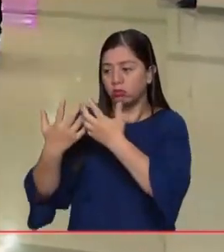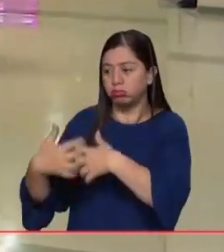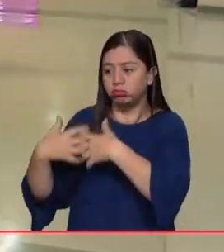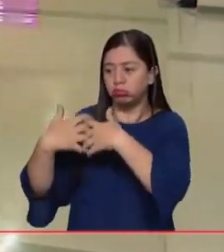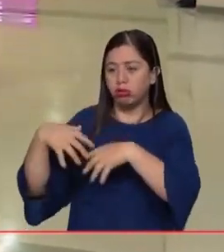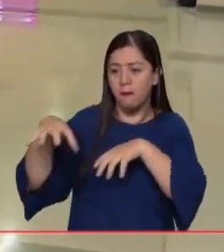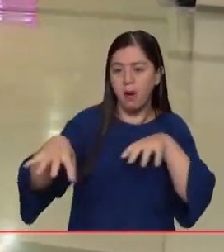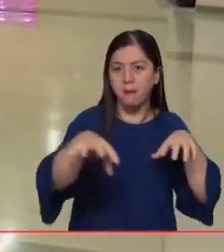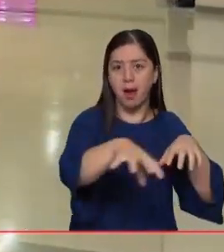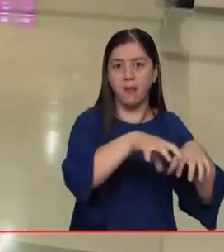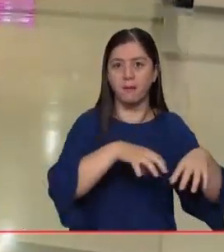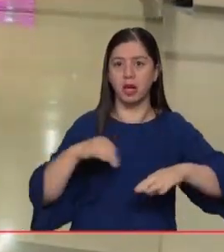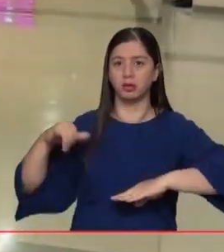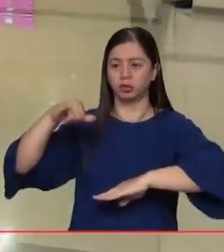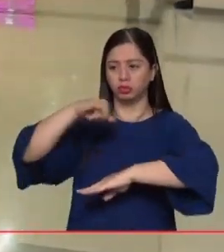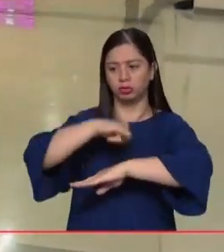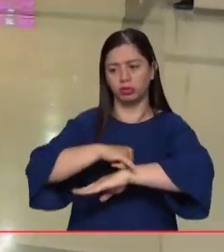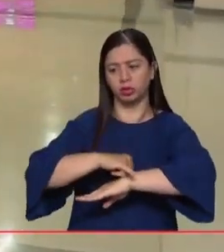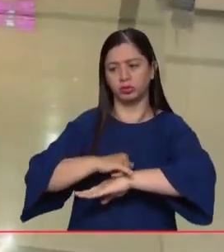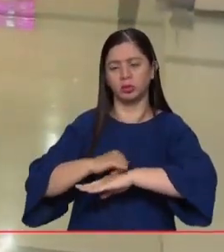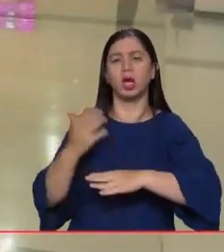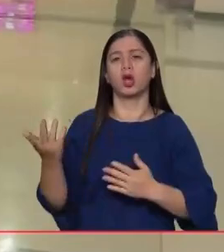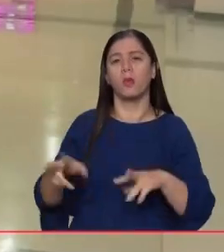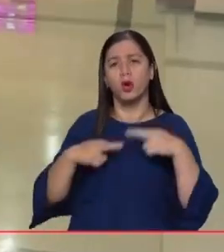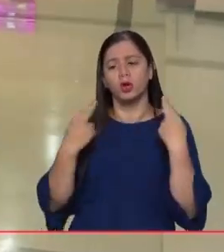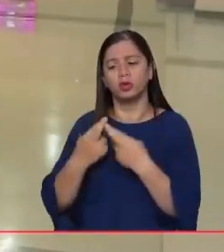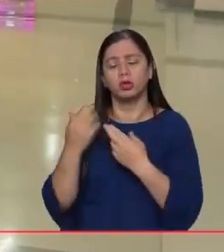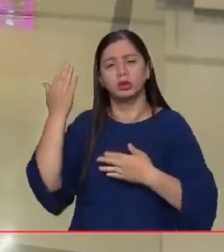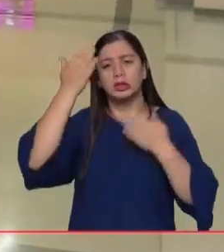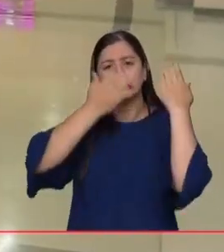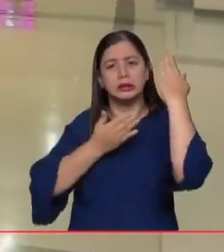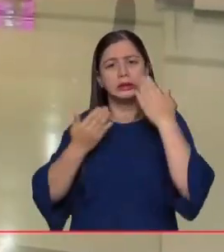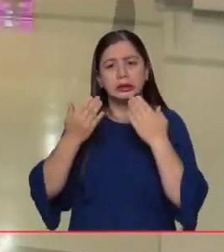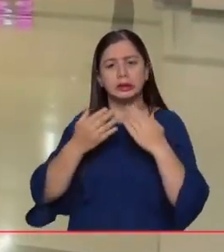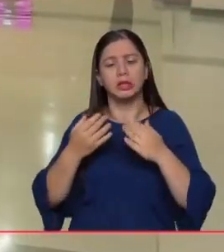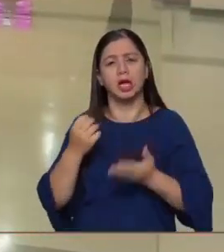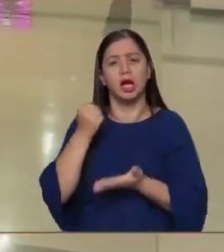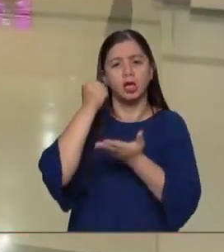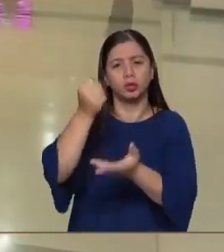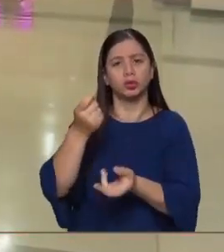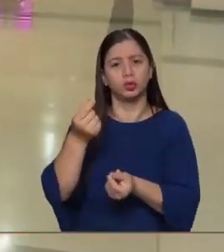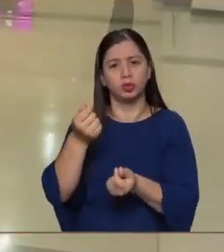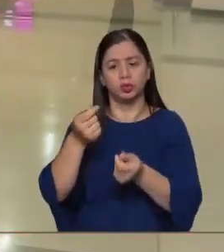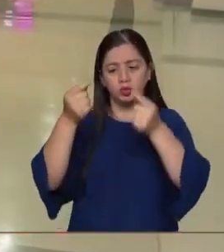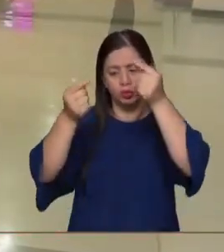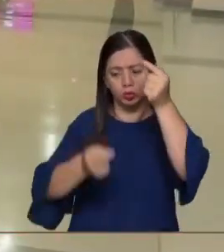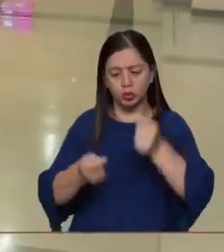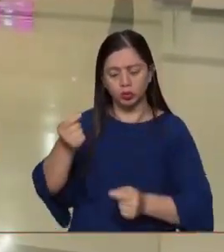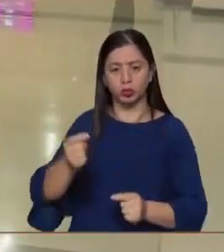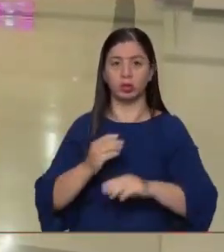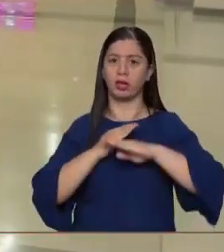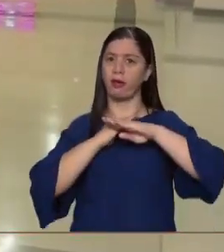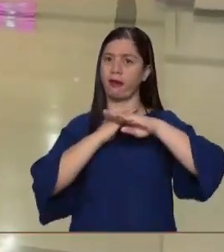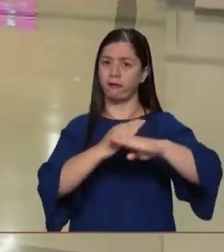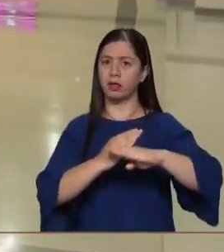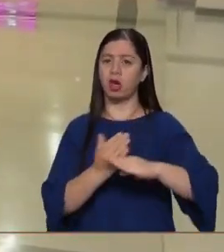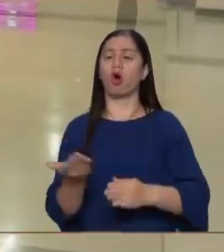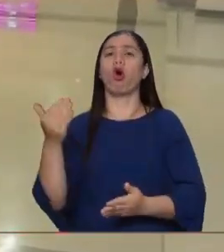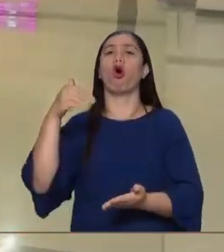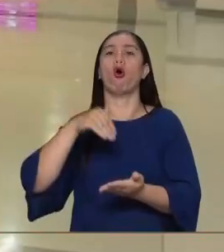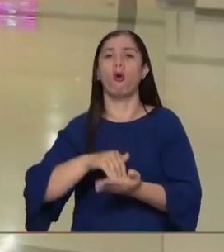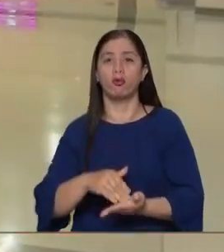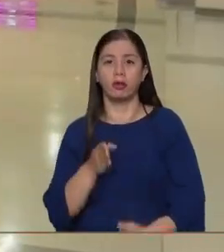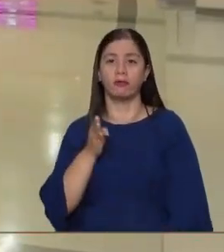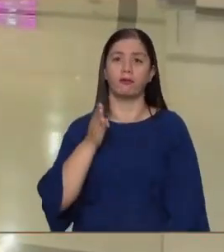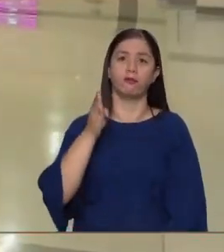un análisis muy profundo sobre la situación financiera en la cual se encuentran y evitar así que nuevas situaciones